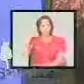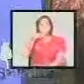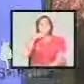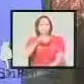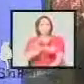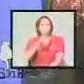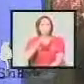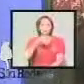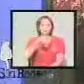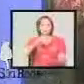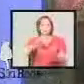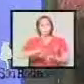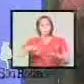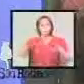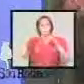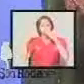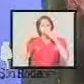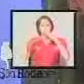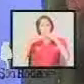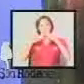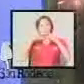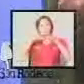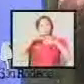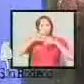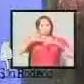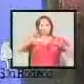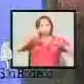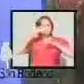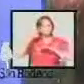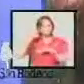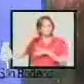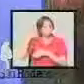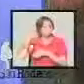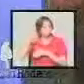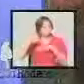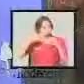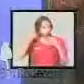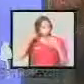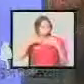es muy importante. Cuando hablamos de esto, ¿son mujeres solas o mujeres empresarias?